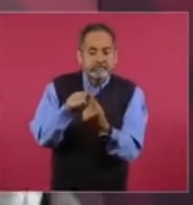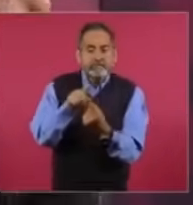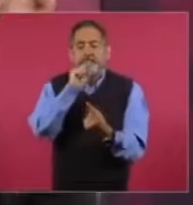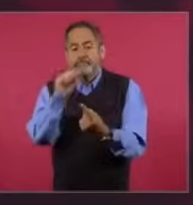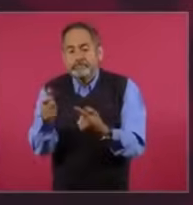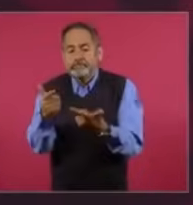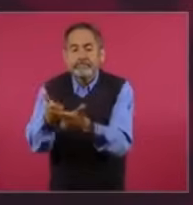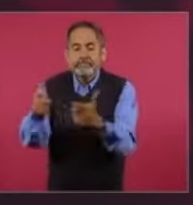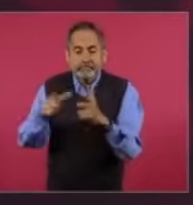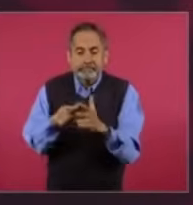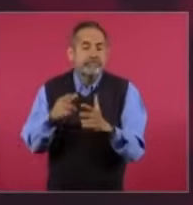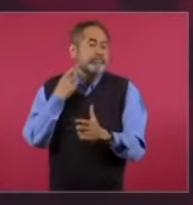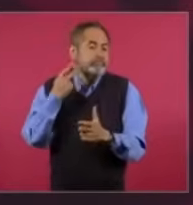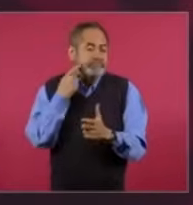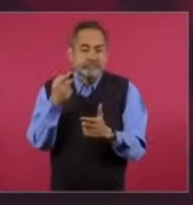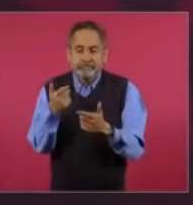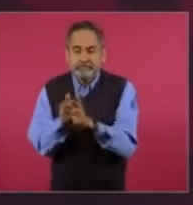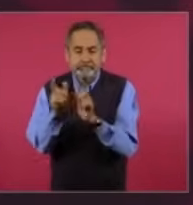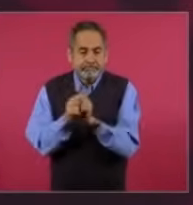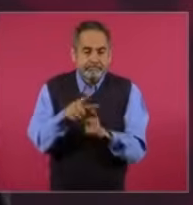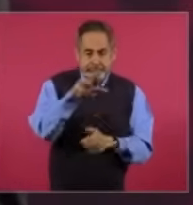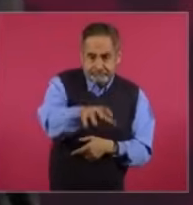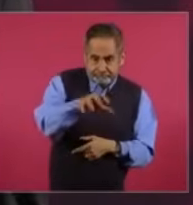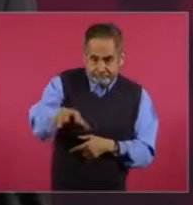a cada partido.